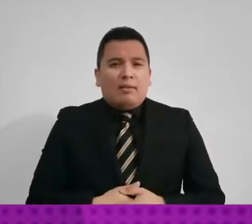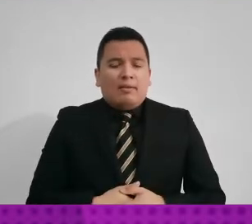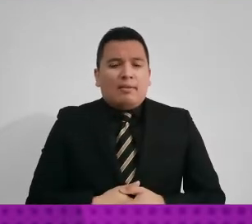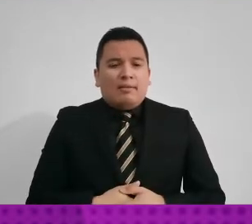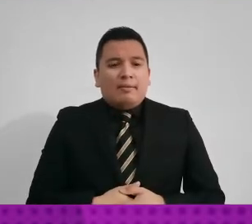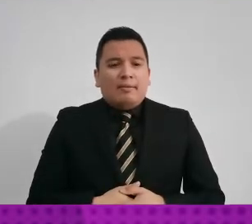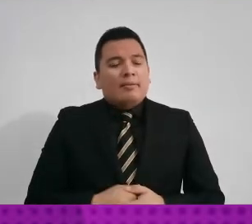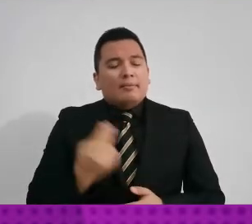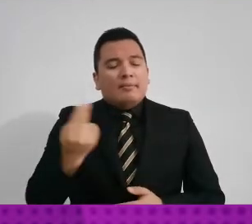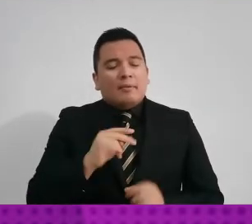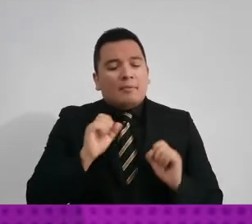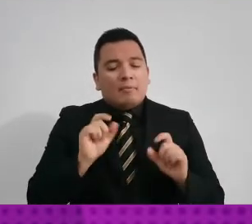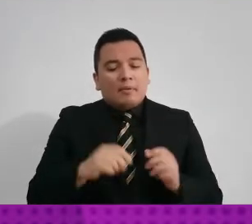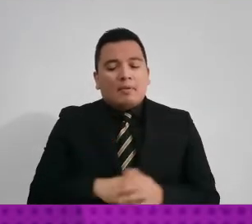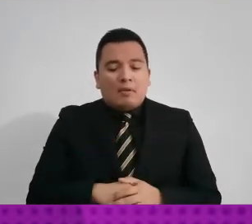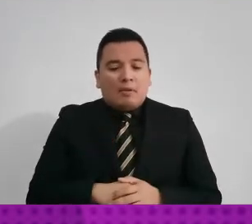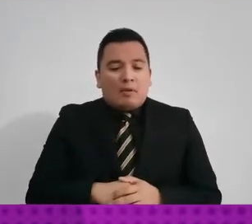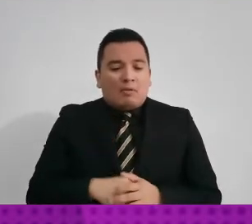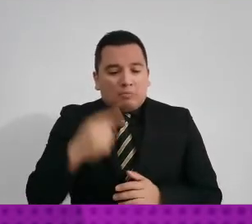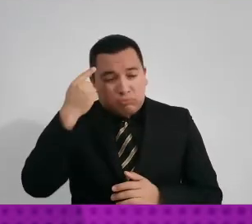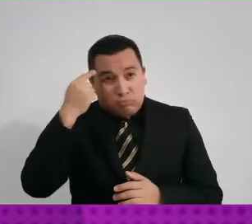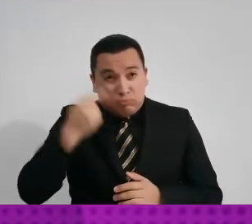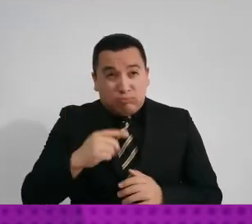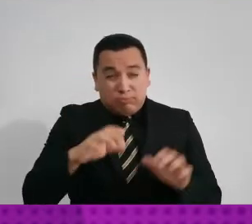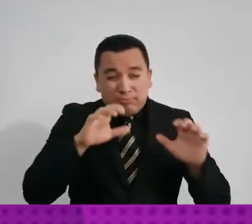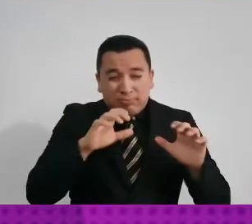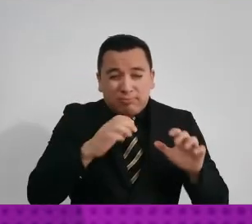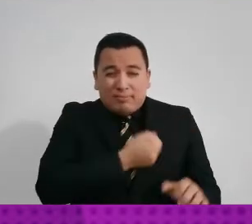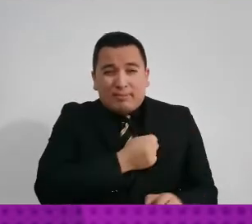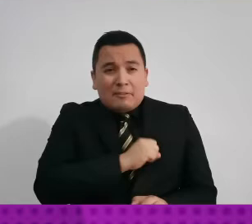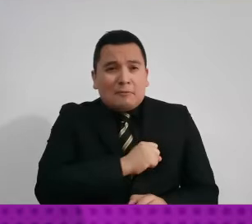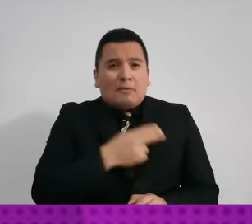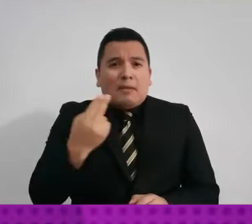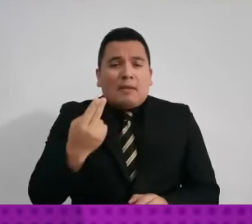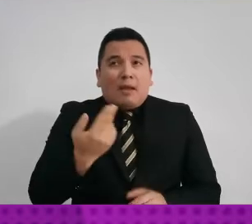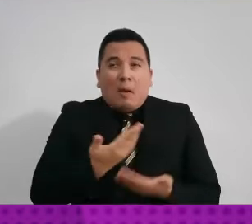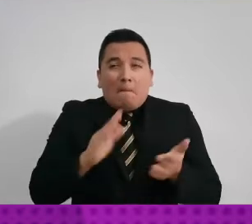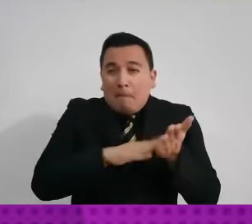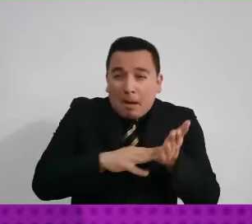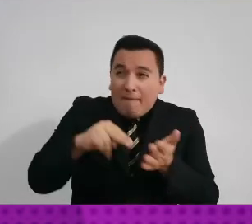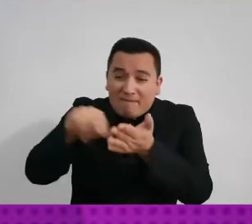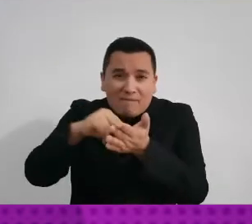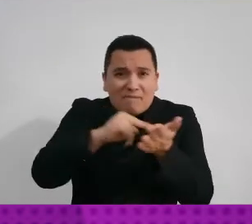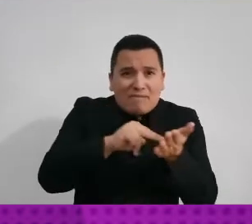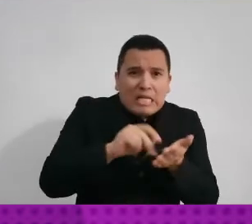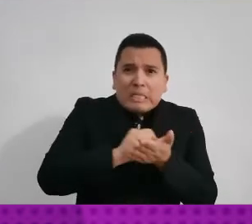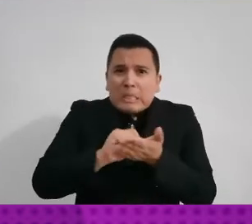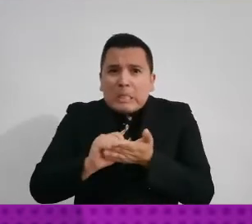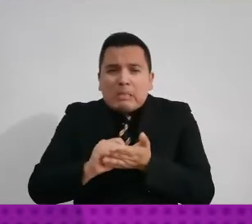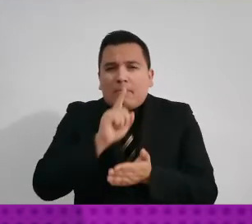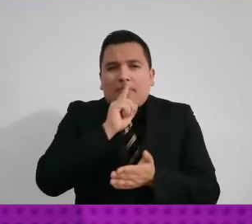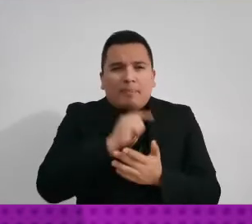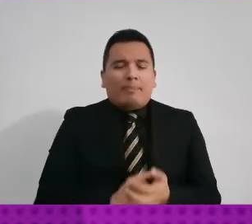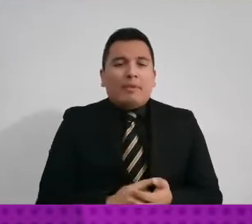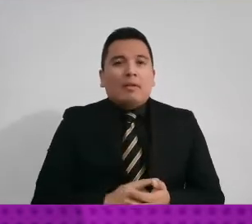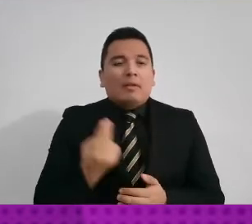independiente es que también como una medida de seguridad sanitaria se va a utilizar una aplicación a través del teléfono